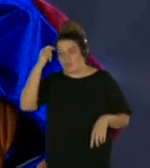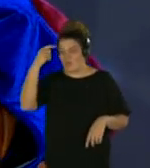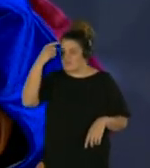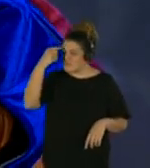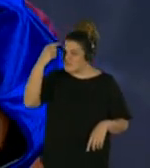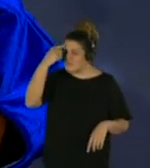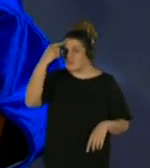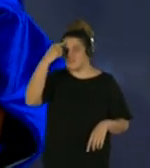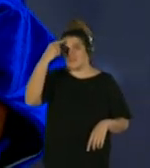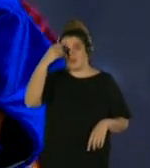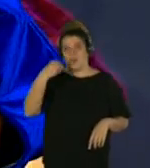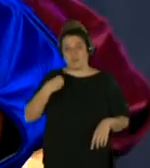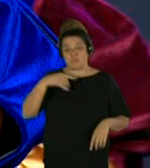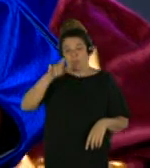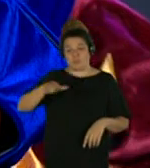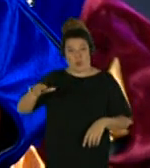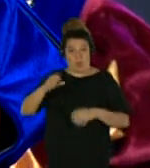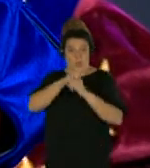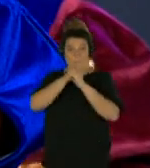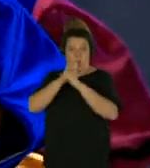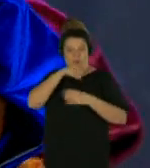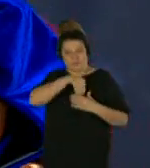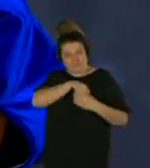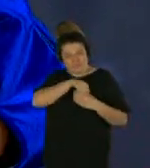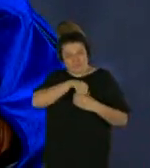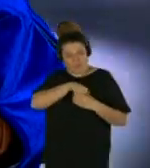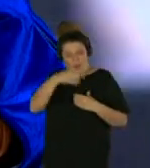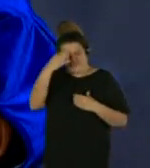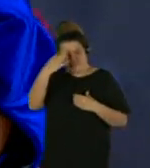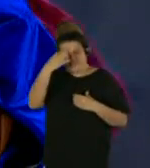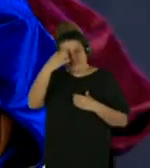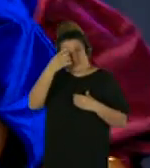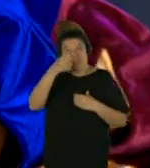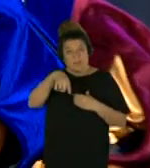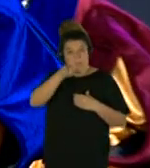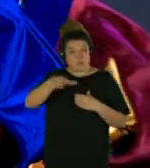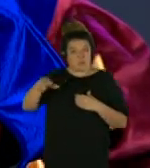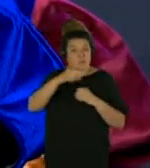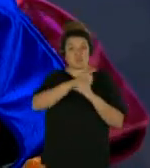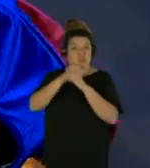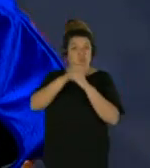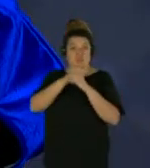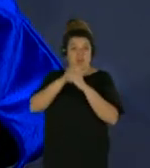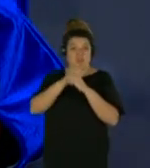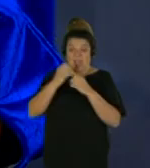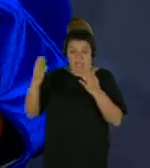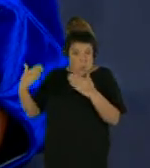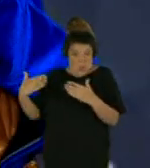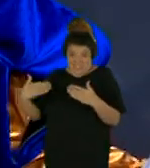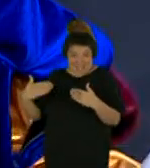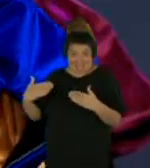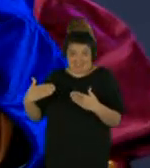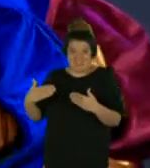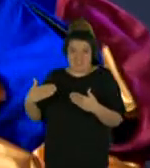ese murguero que llevamos dentro y también de todos esos murgueros que ya no están con nosotros, que han pasado por aquí,